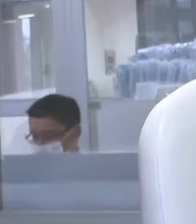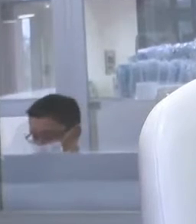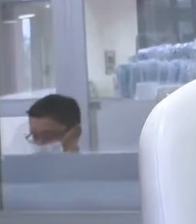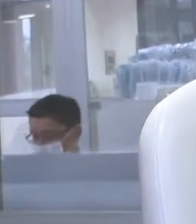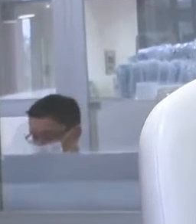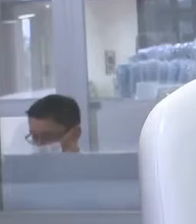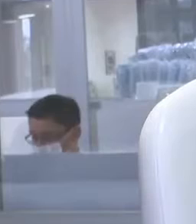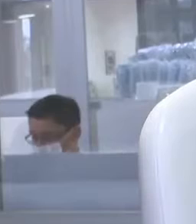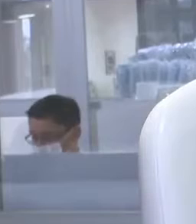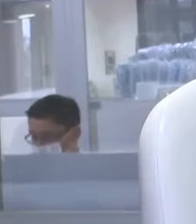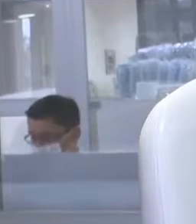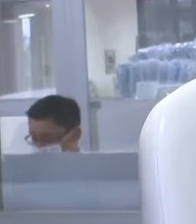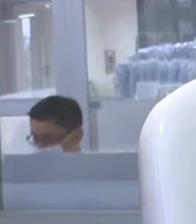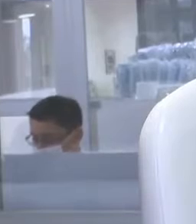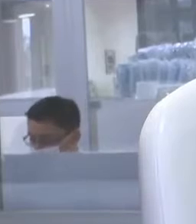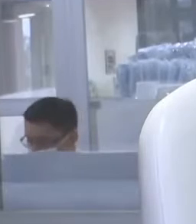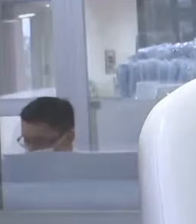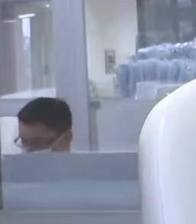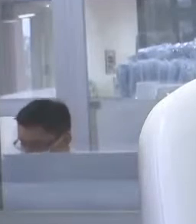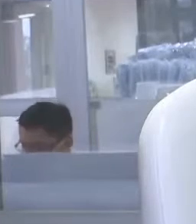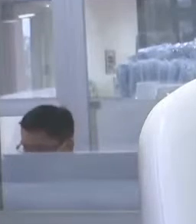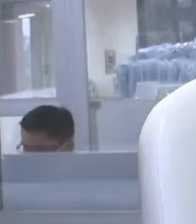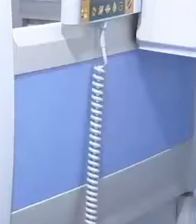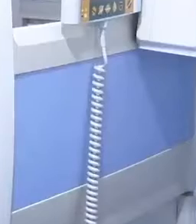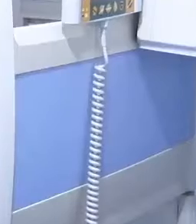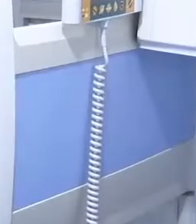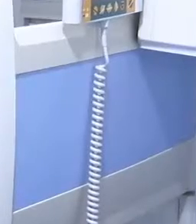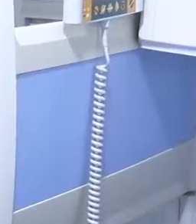puede ayudar, aparte de quedarse en casa,